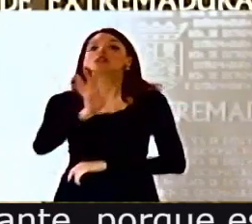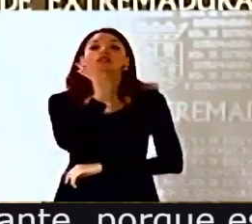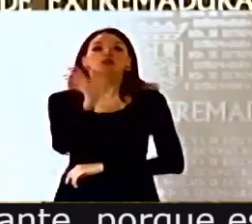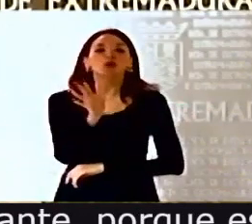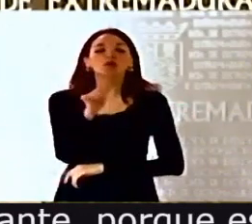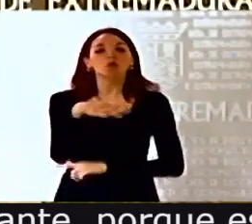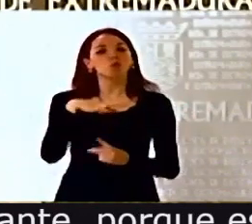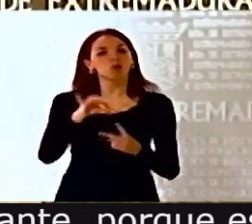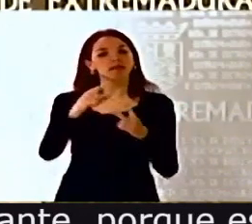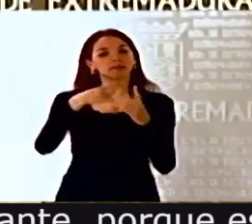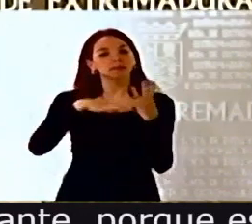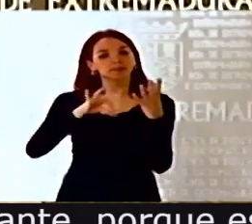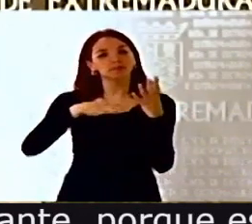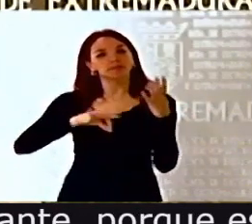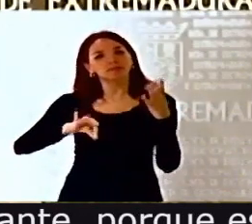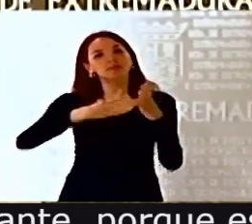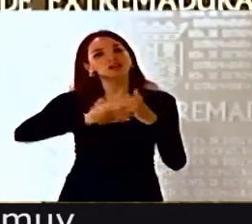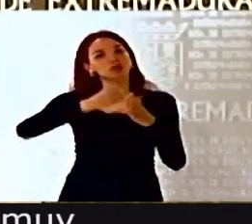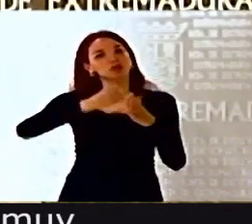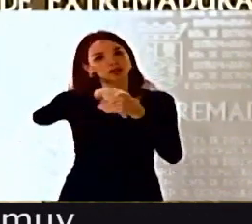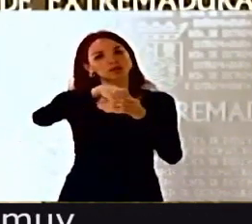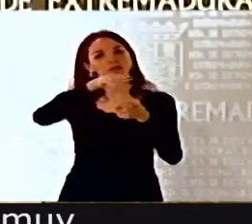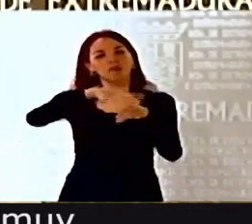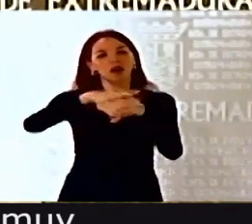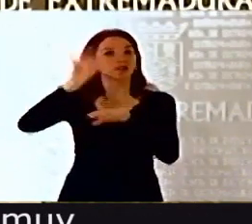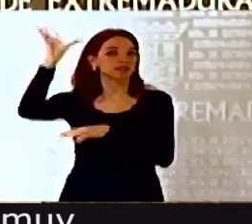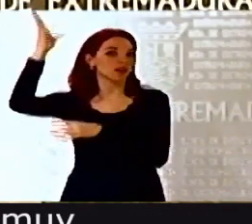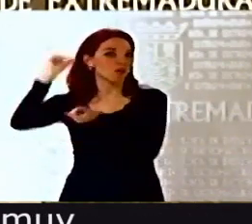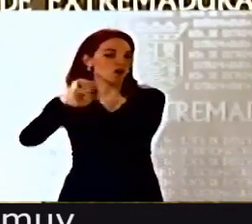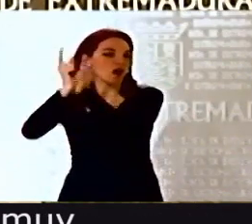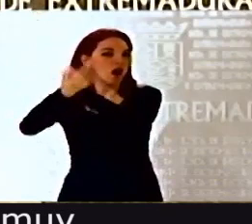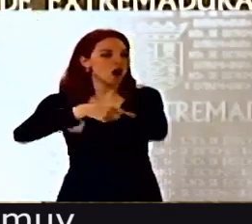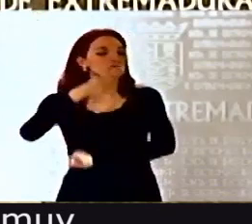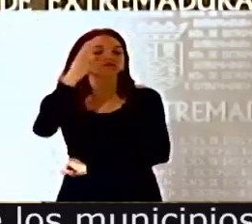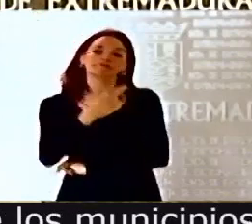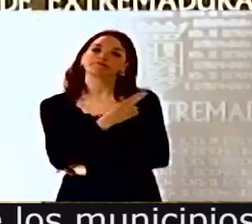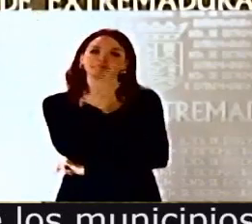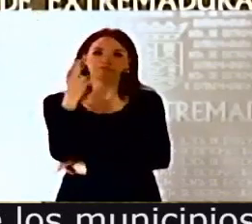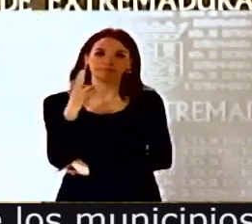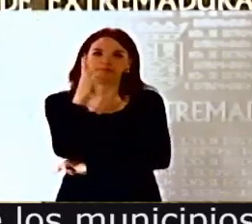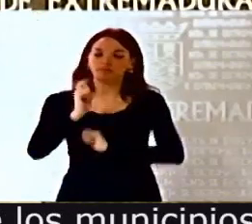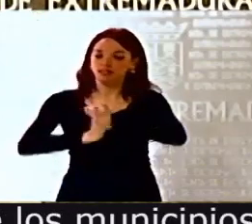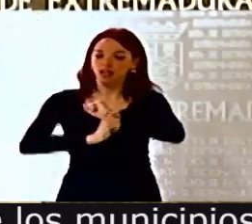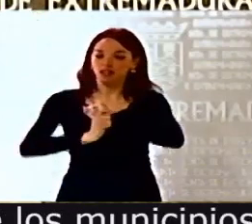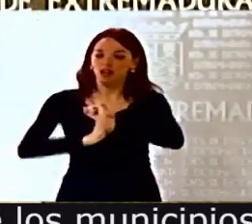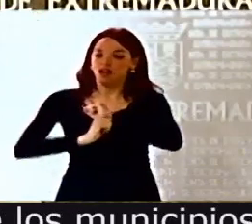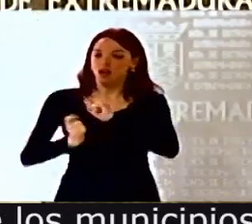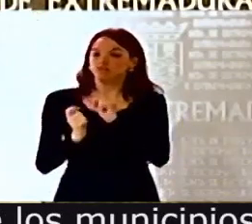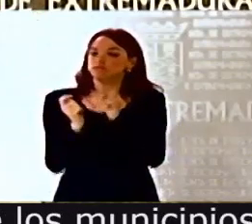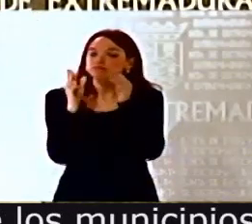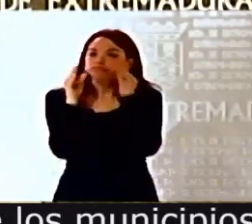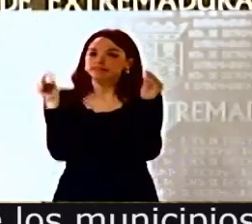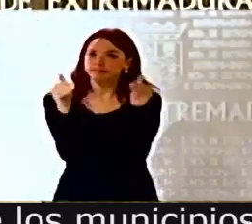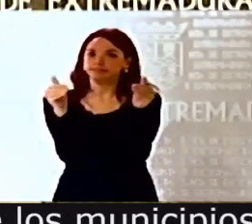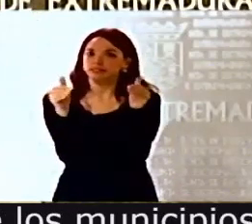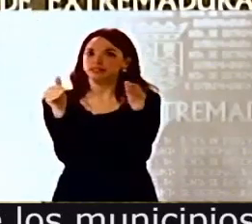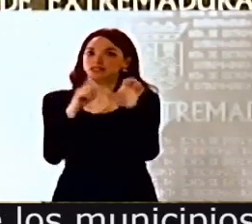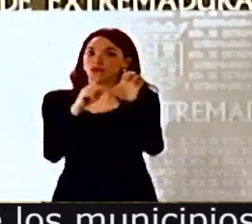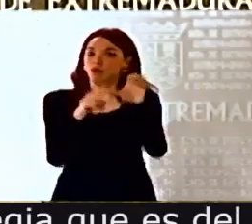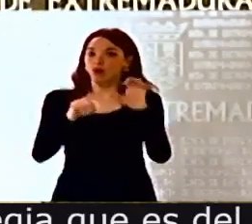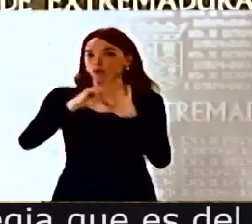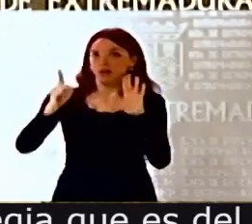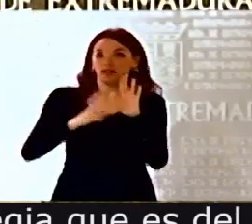hacer también desde los municipios con el tema del cambio climático, con este compromiso, con esta estrategia que es del conjunto de la región y no solo de la